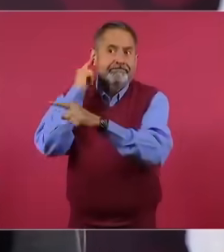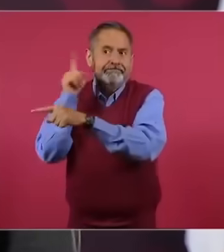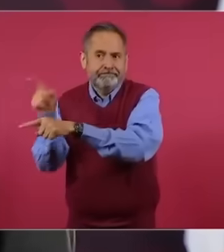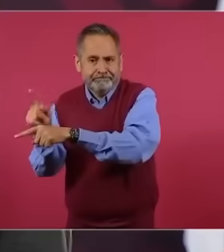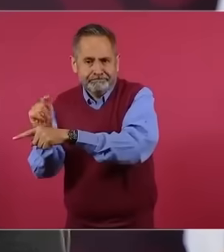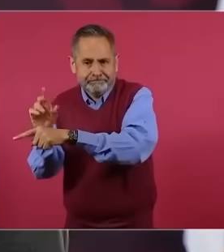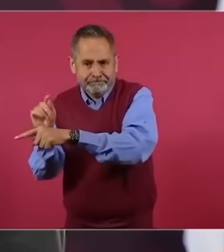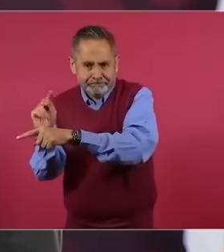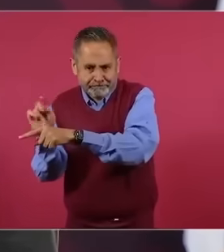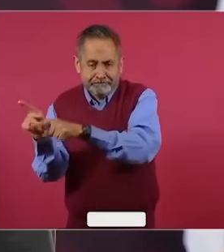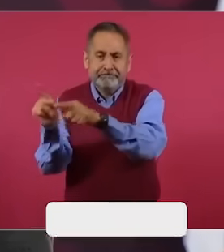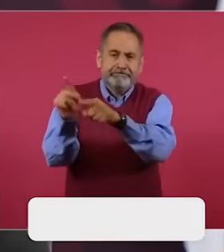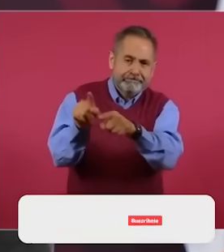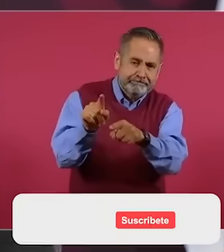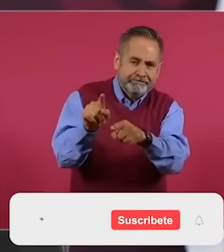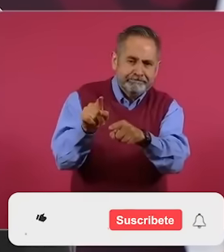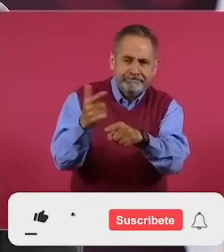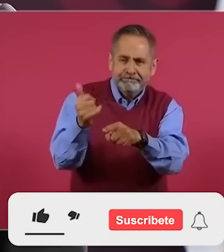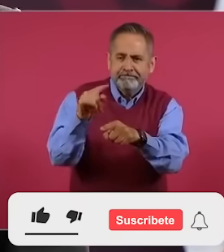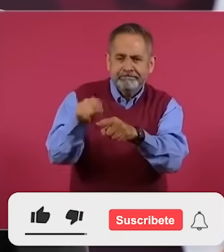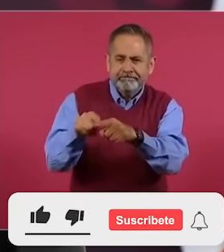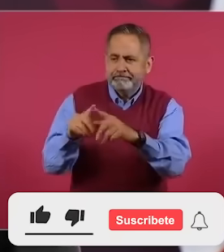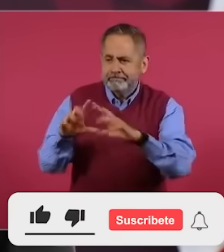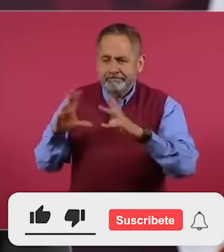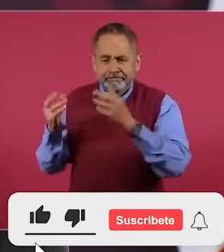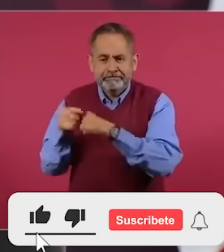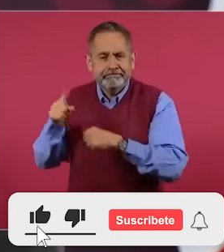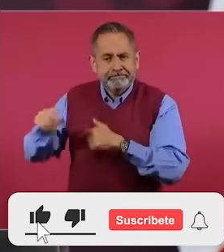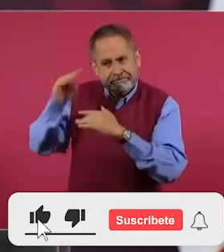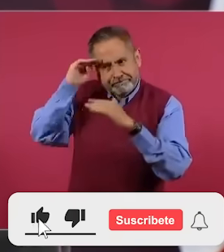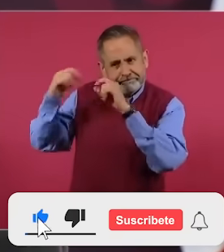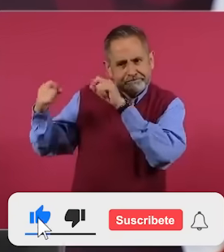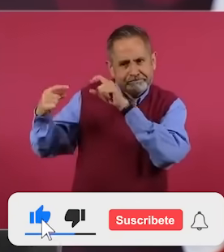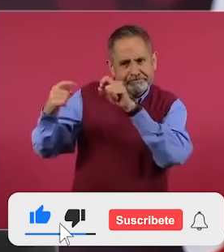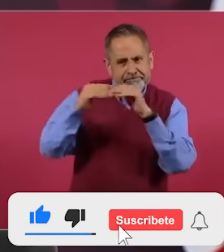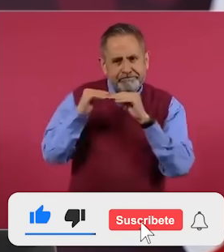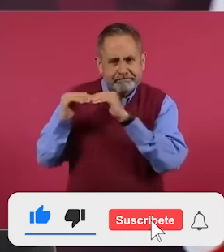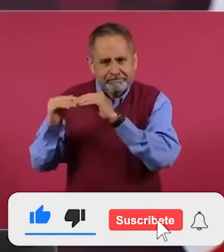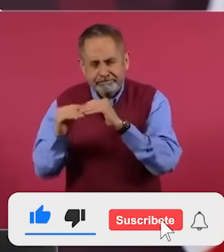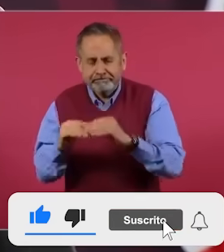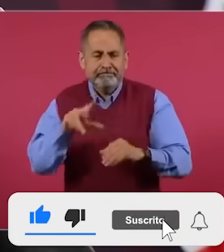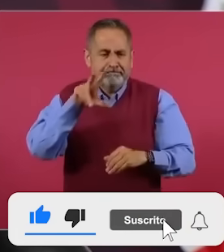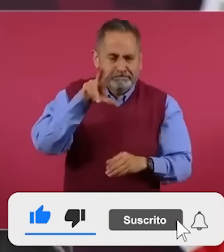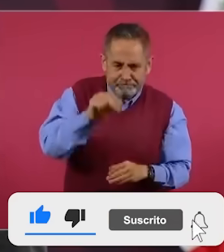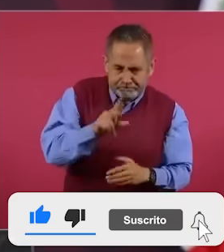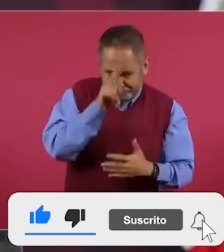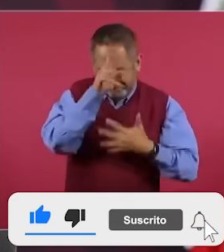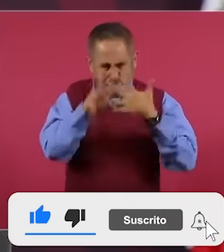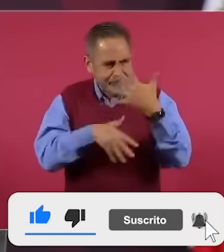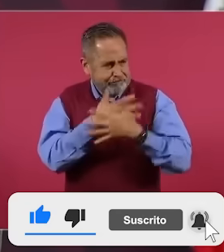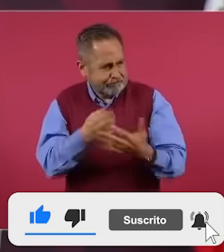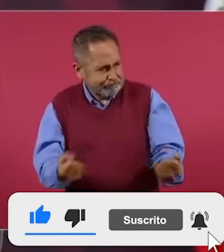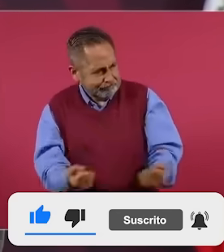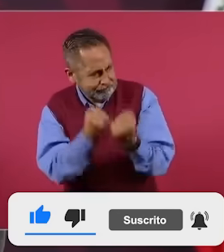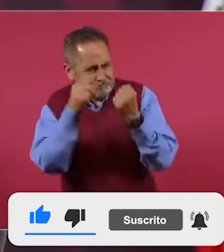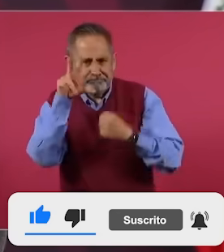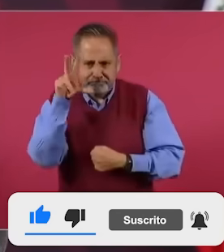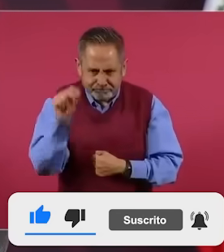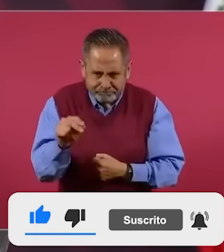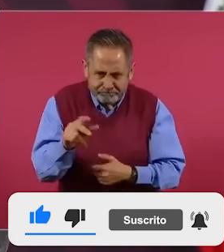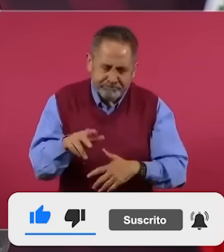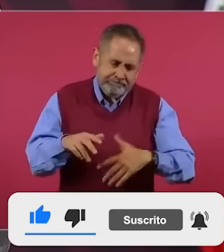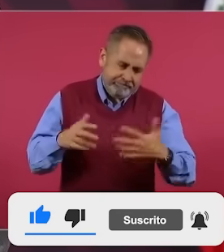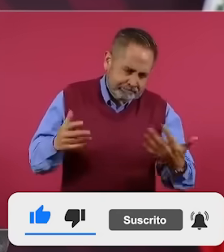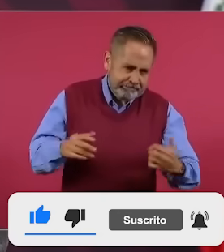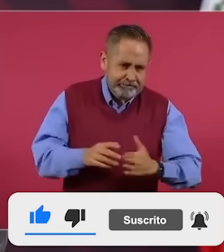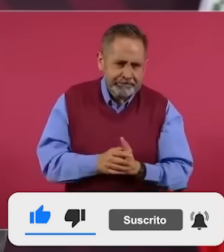El presidente, al responderle, se escuchó en su voz quebrada, el nudo en la garganta que tenía por las palabras del señor, mencionando que